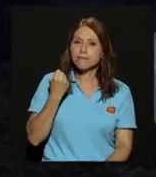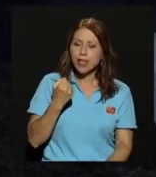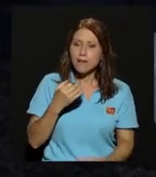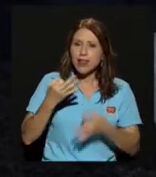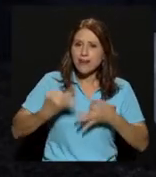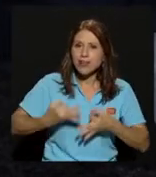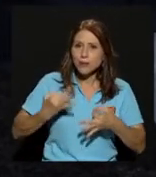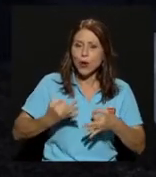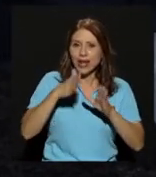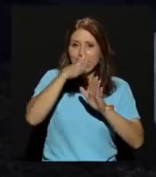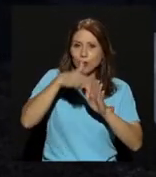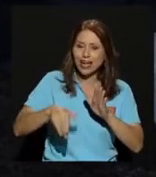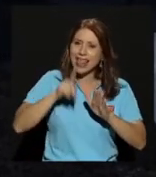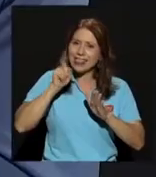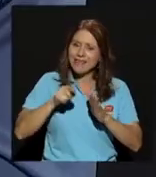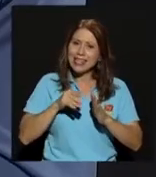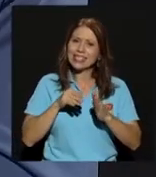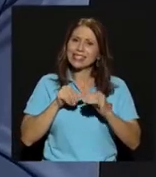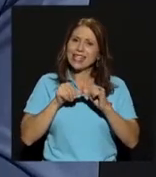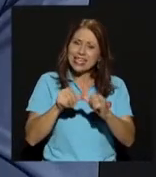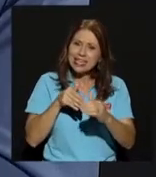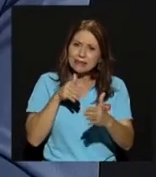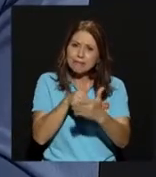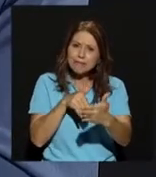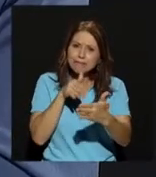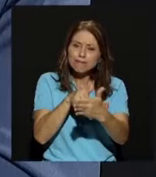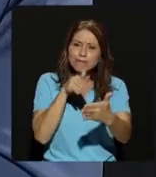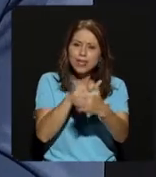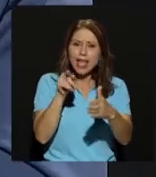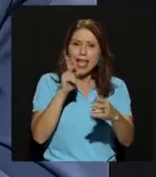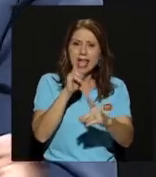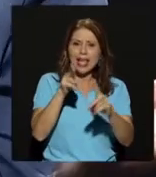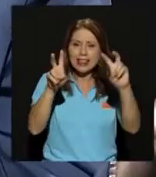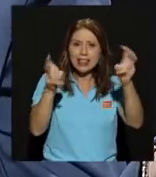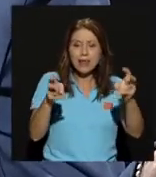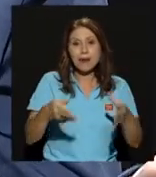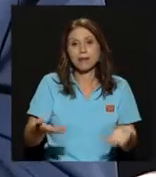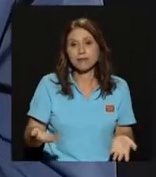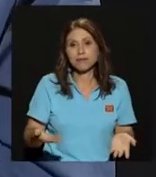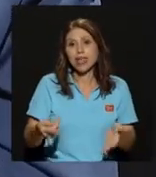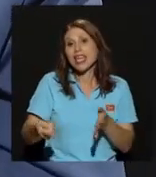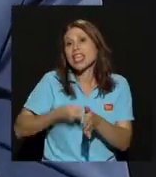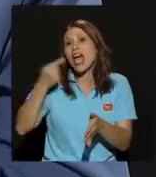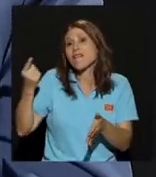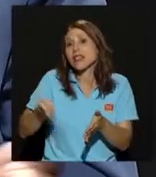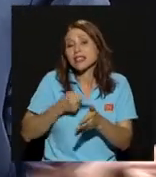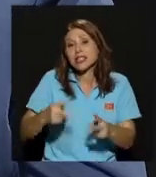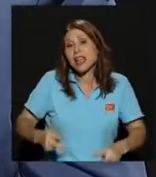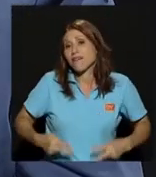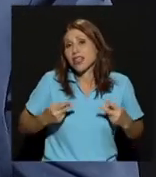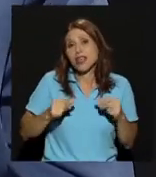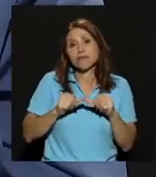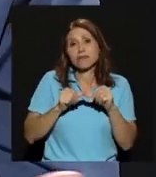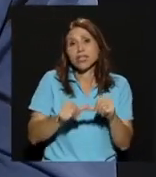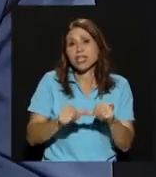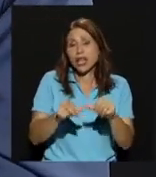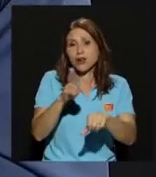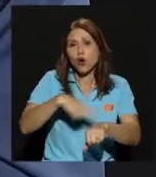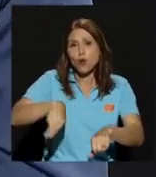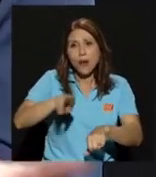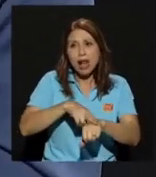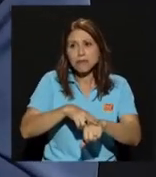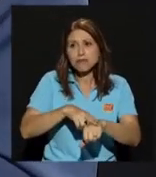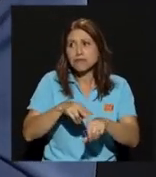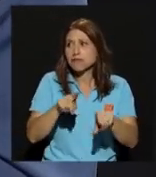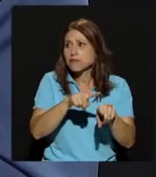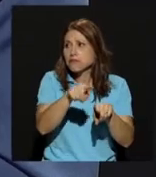debe seguir insistiendo en el tema y a veces la vida sigue normal y nadie